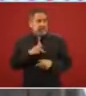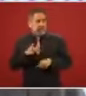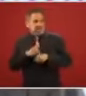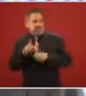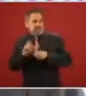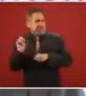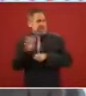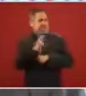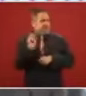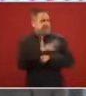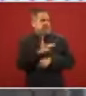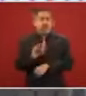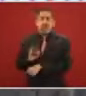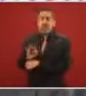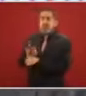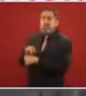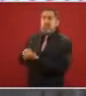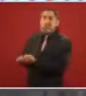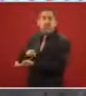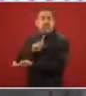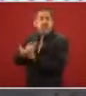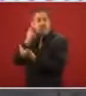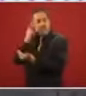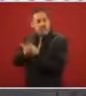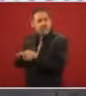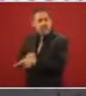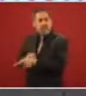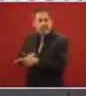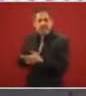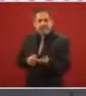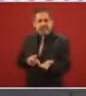guardia. Entonces, ¿cómo enfrentar eso?